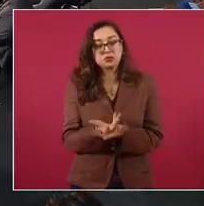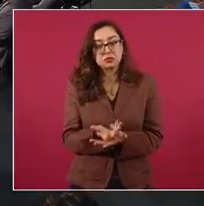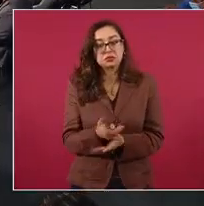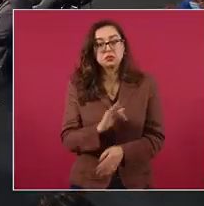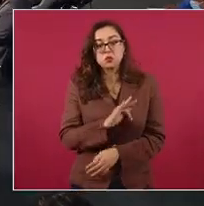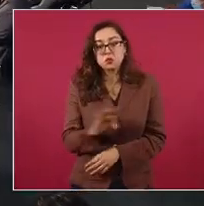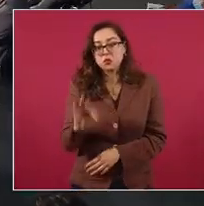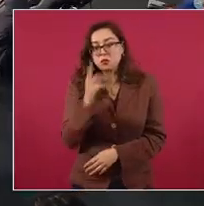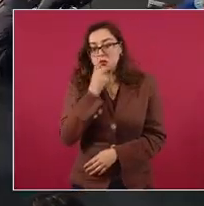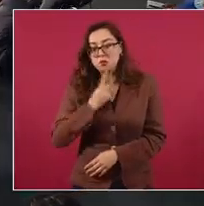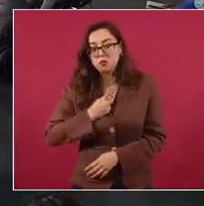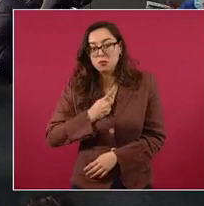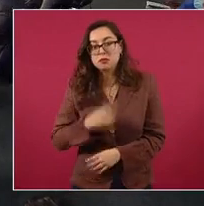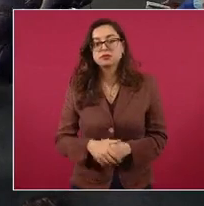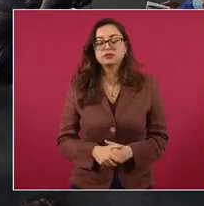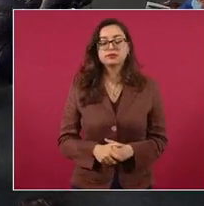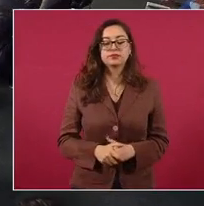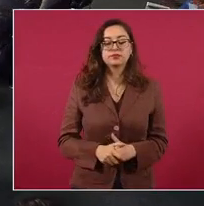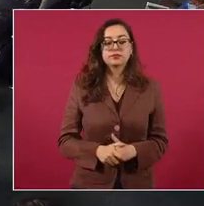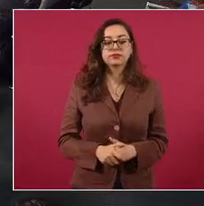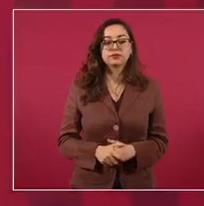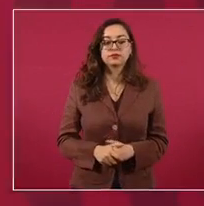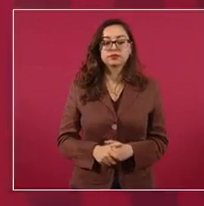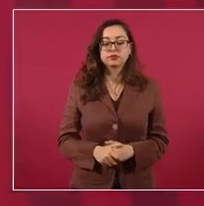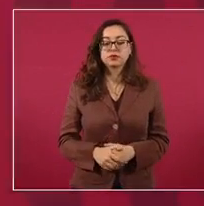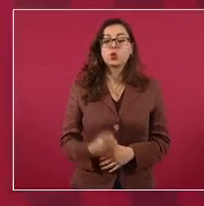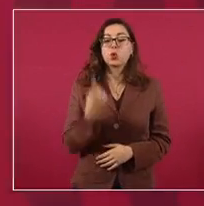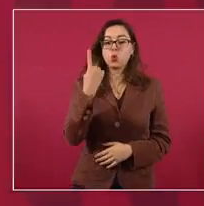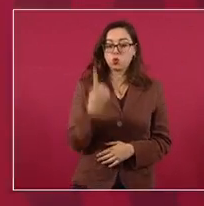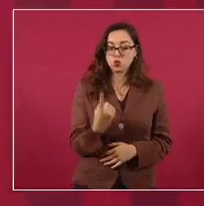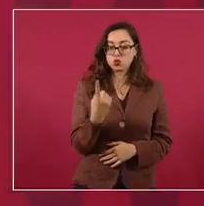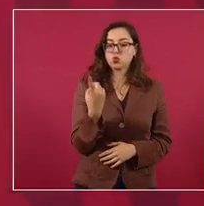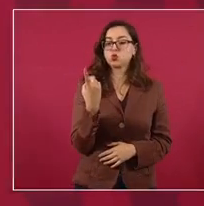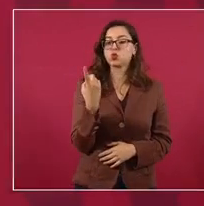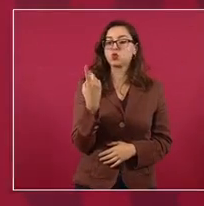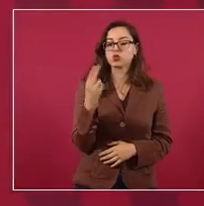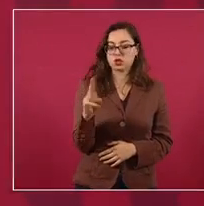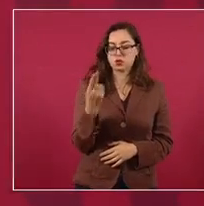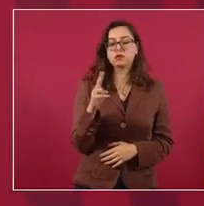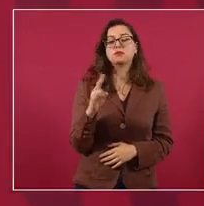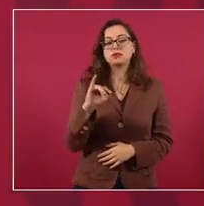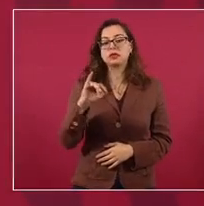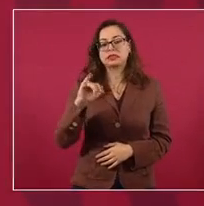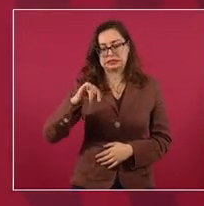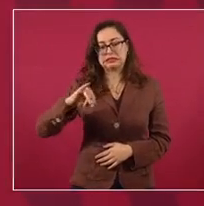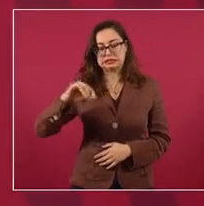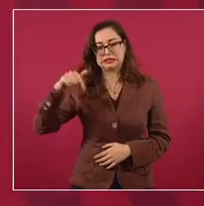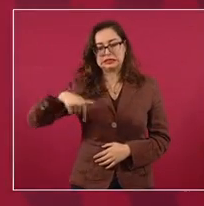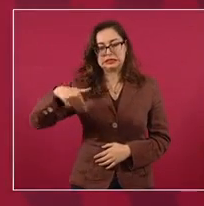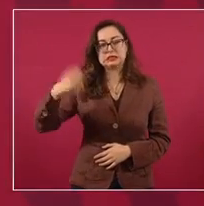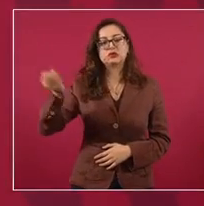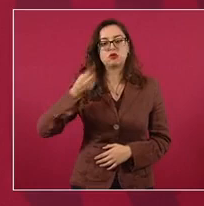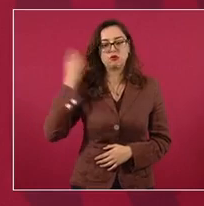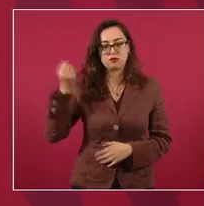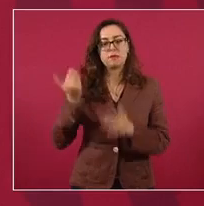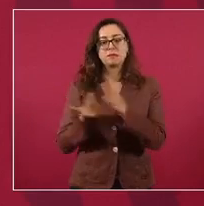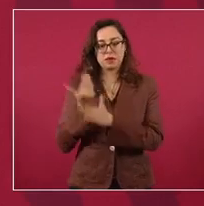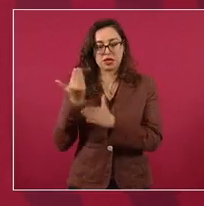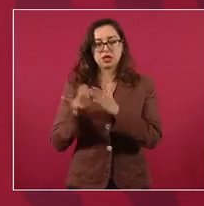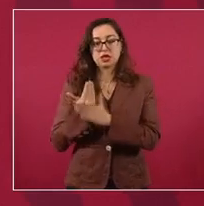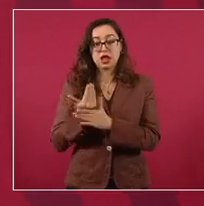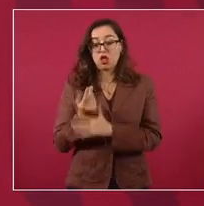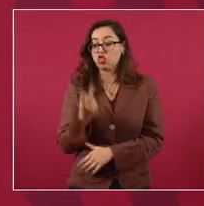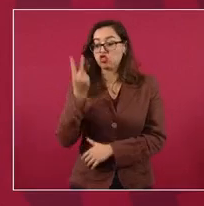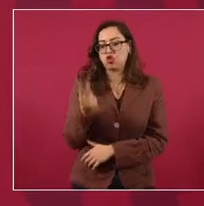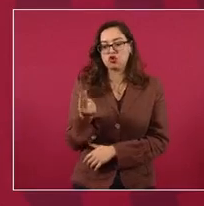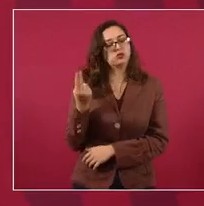El día este, primero sí, el 2 no. Y sí va a